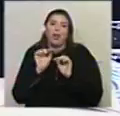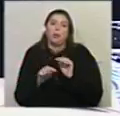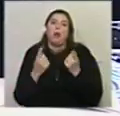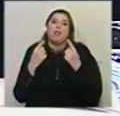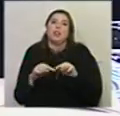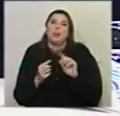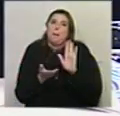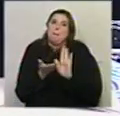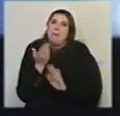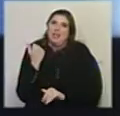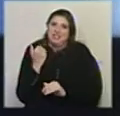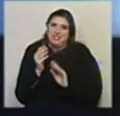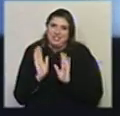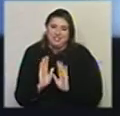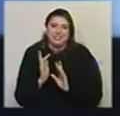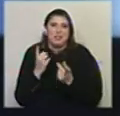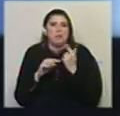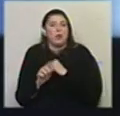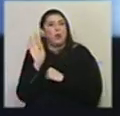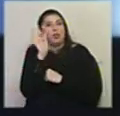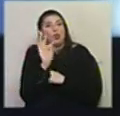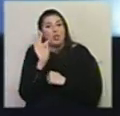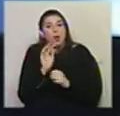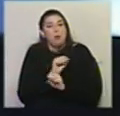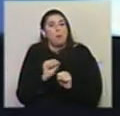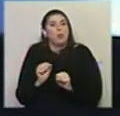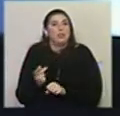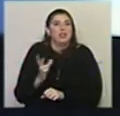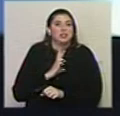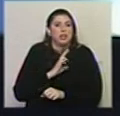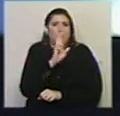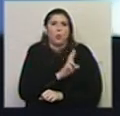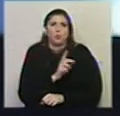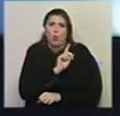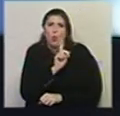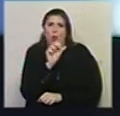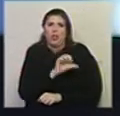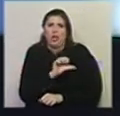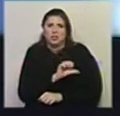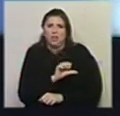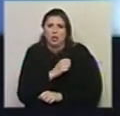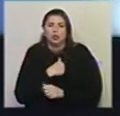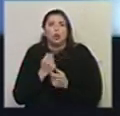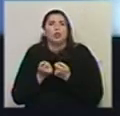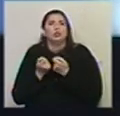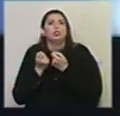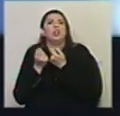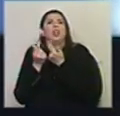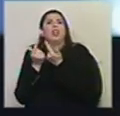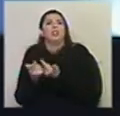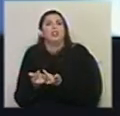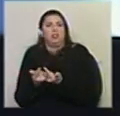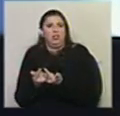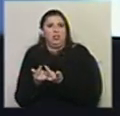pero hay una teoría que dice: no me pueden decir que los recursos no alcanzan cuando yo te di el que no me la puede esgrimir a quien le di